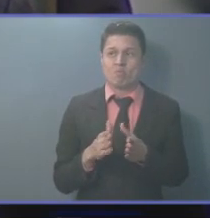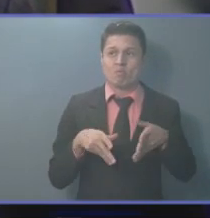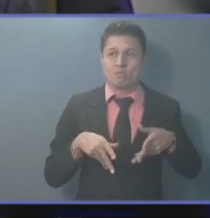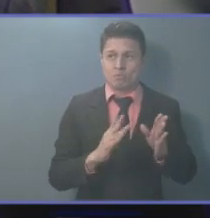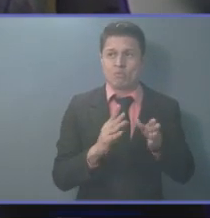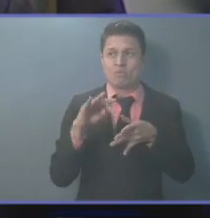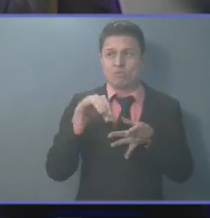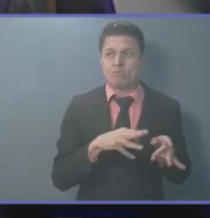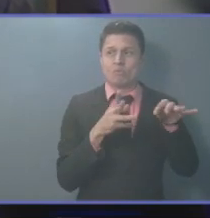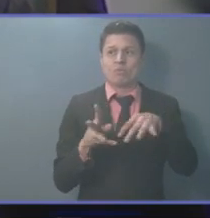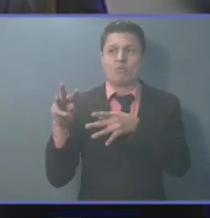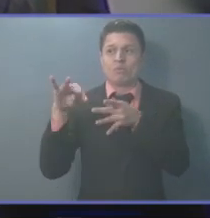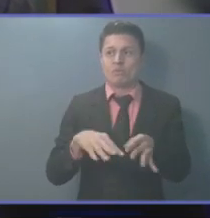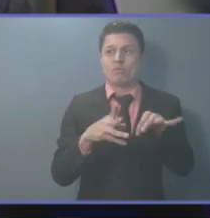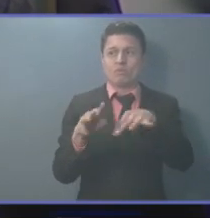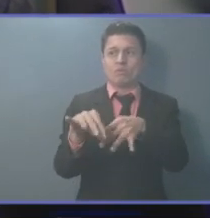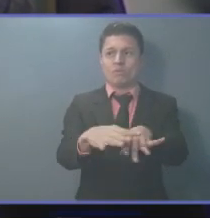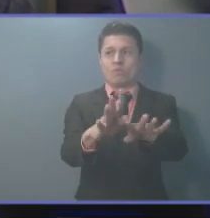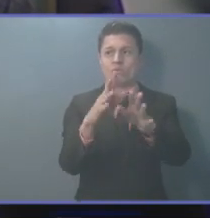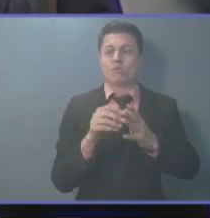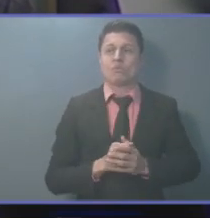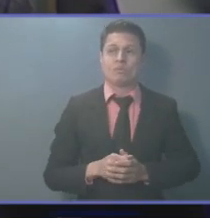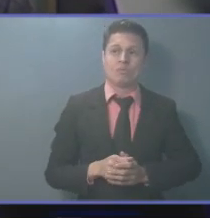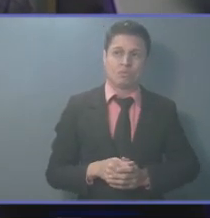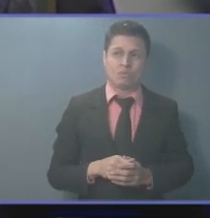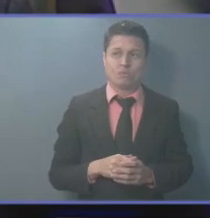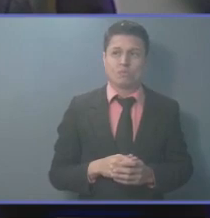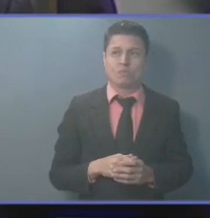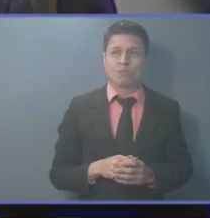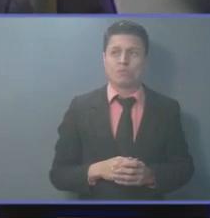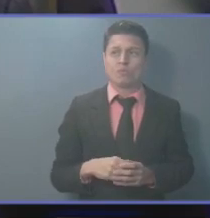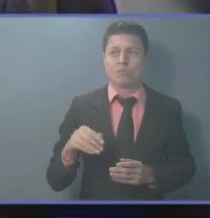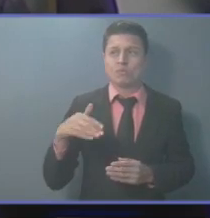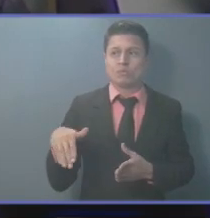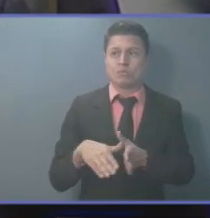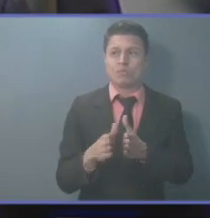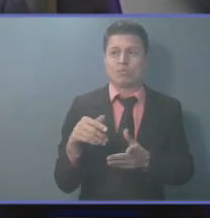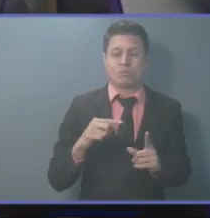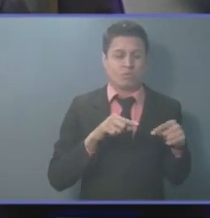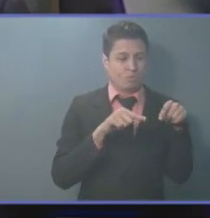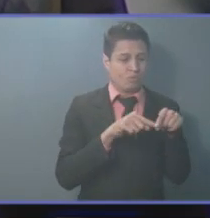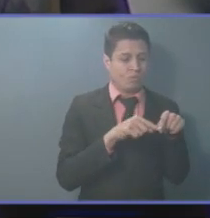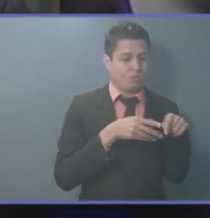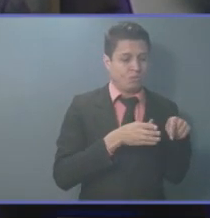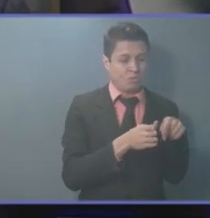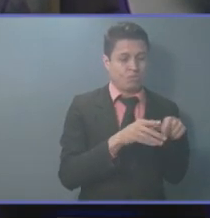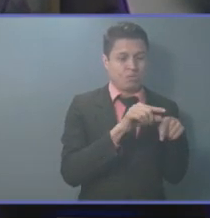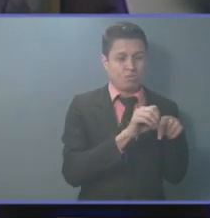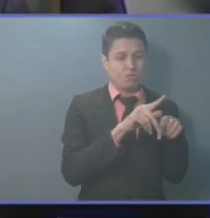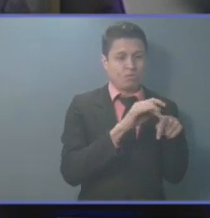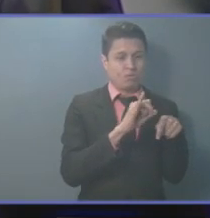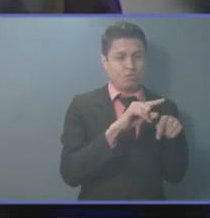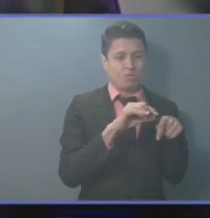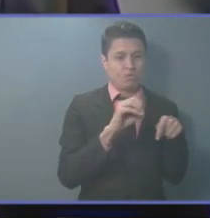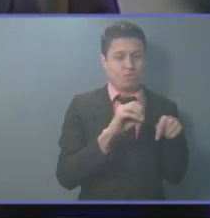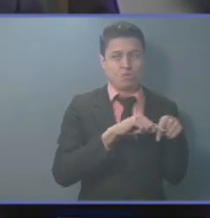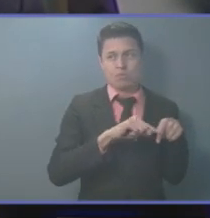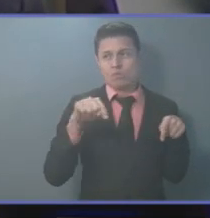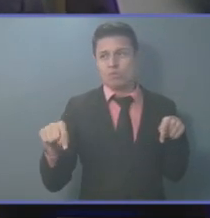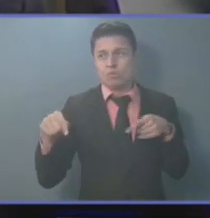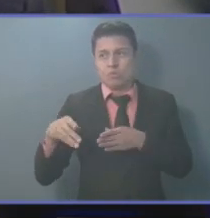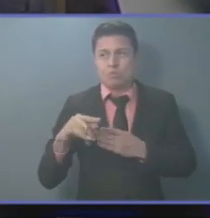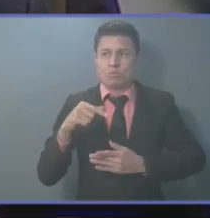desbordadas del sentido que desde el río Yopico conduce a Quesaltepeque. Prácticamente